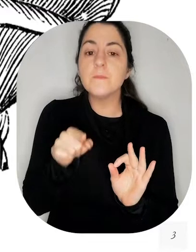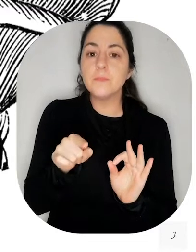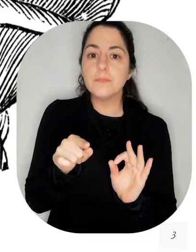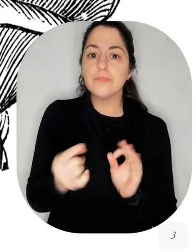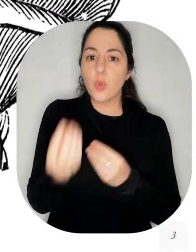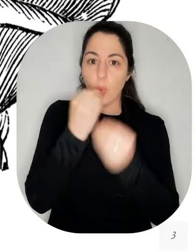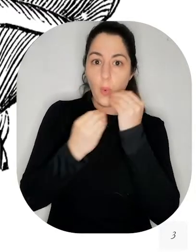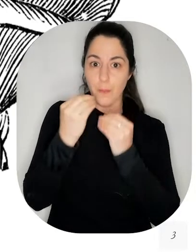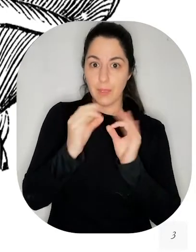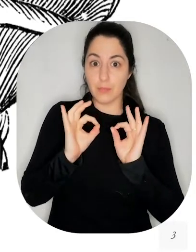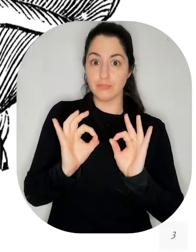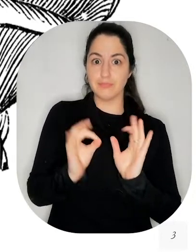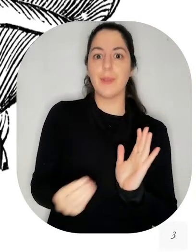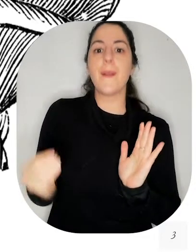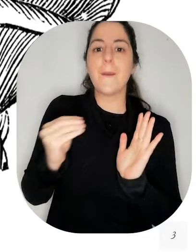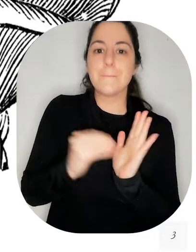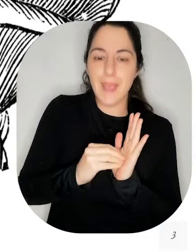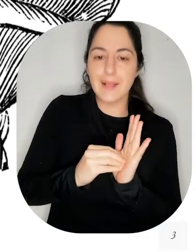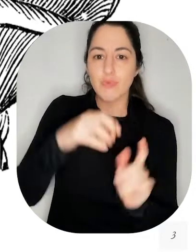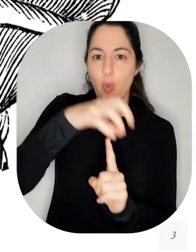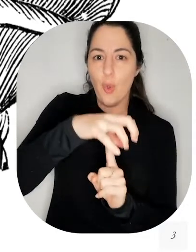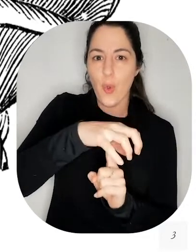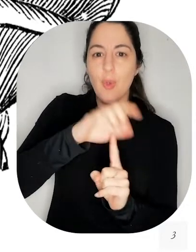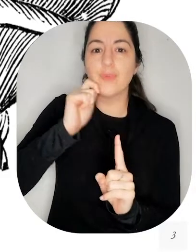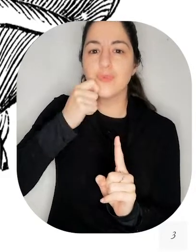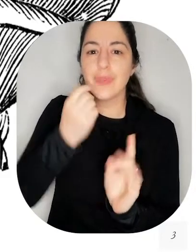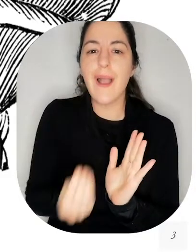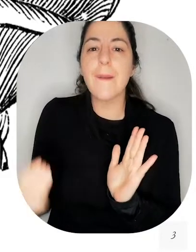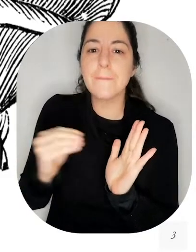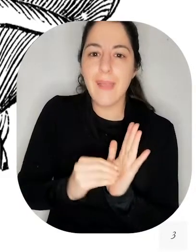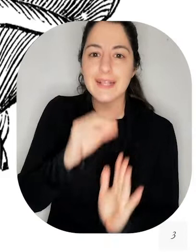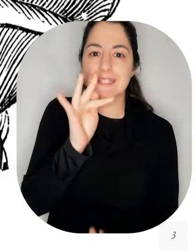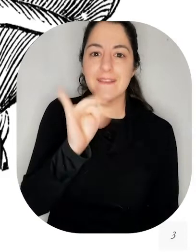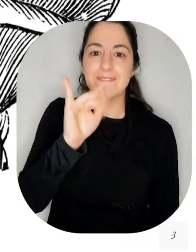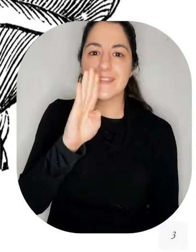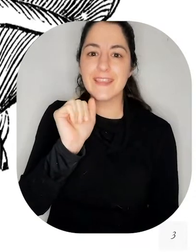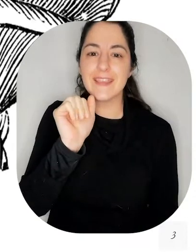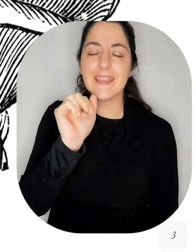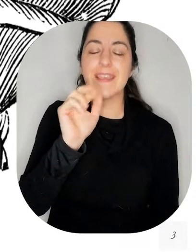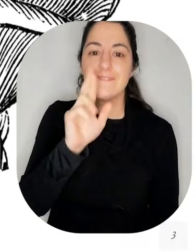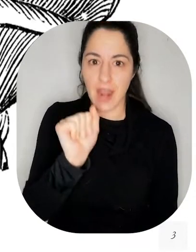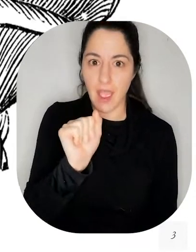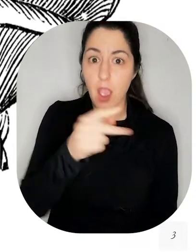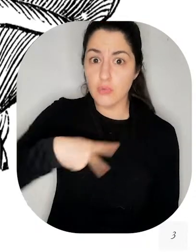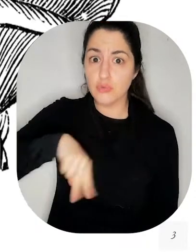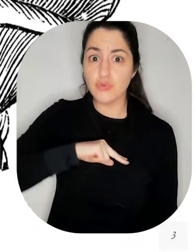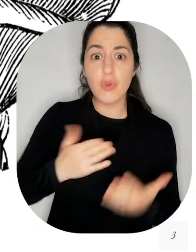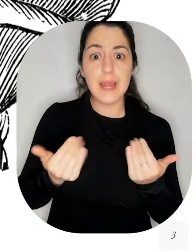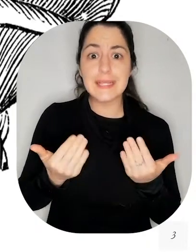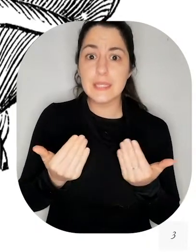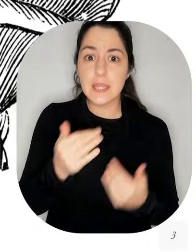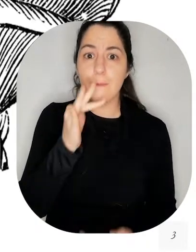de distinto tipo, aporta una cantidad de fibra que es básica para nuestro organismo. Nosotros